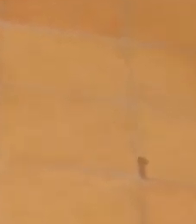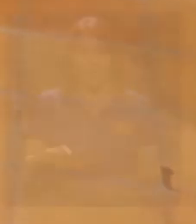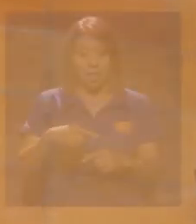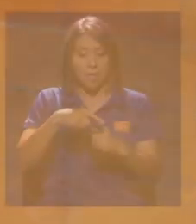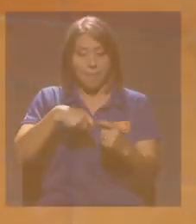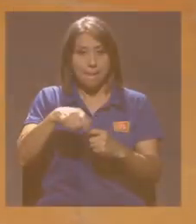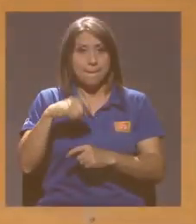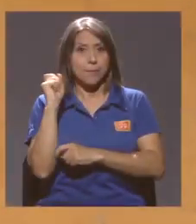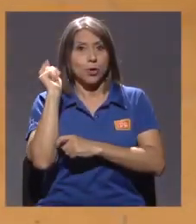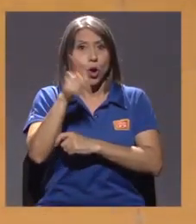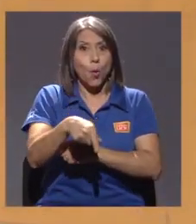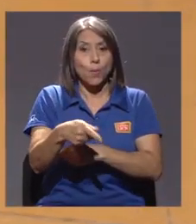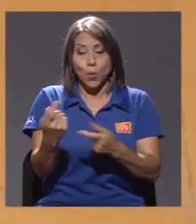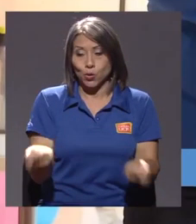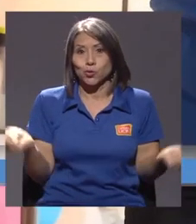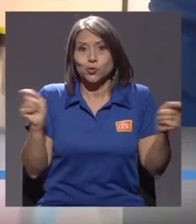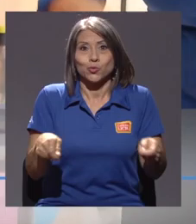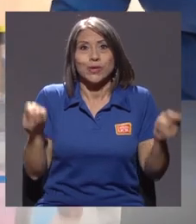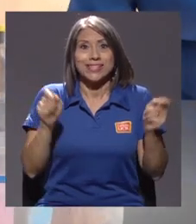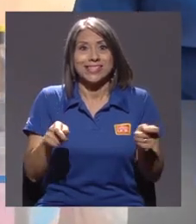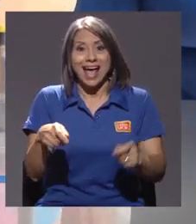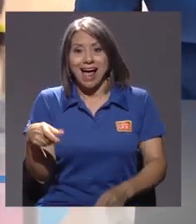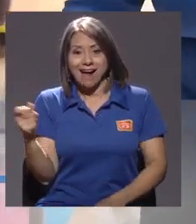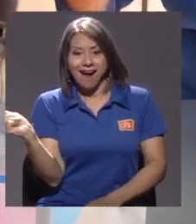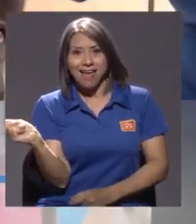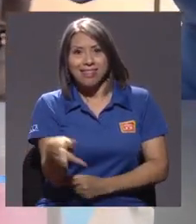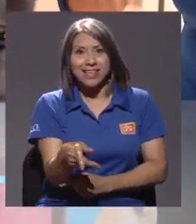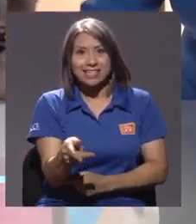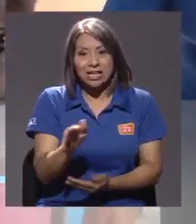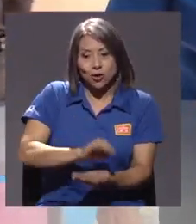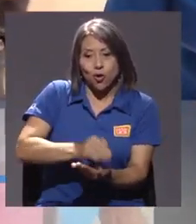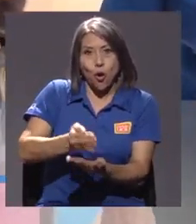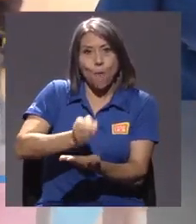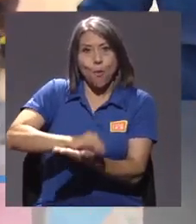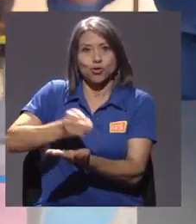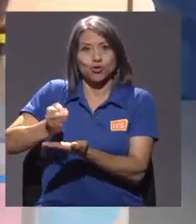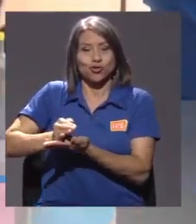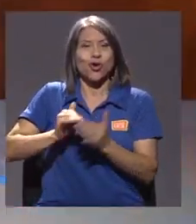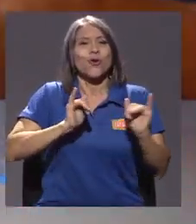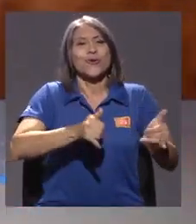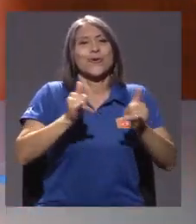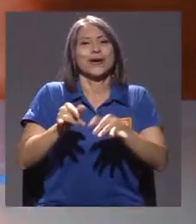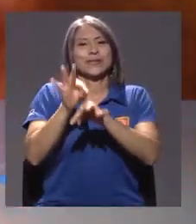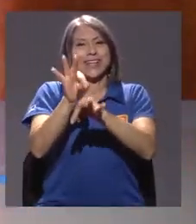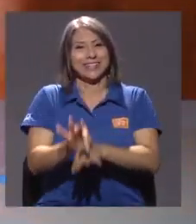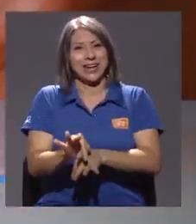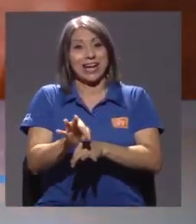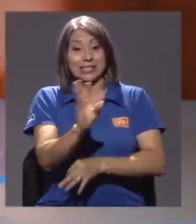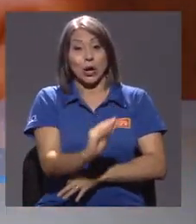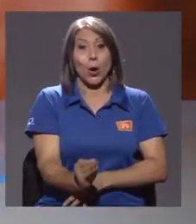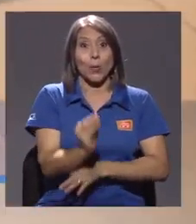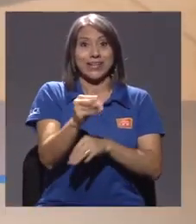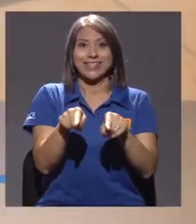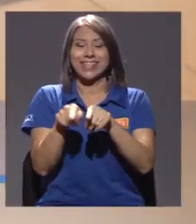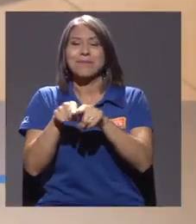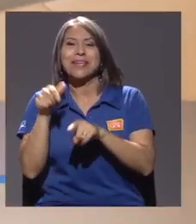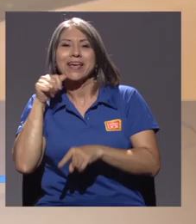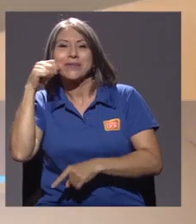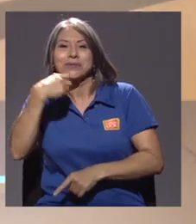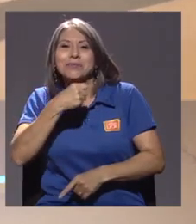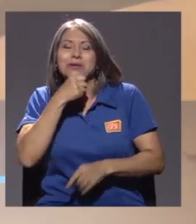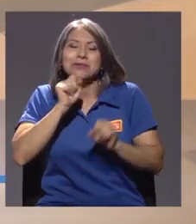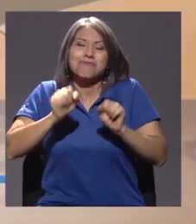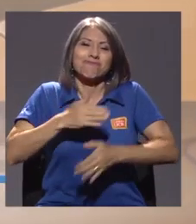trompo, suiza, canicas, cromos. Son algunos de los juegos tradicionales que tanto jóvenes como adultos mayores